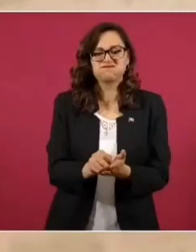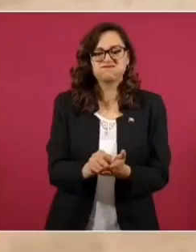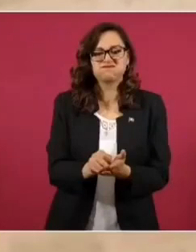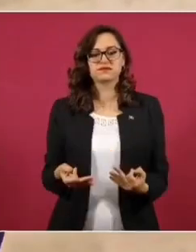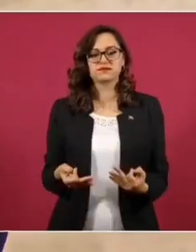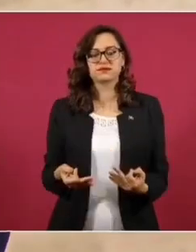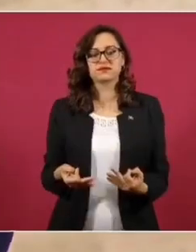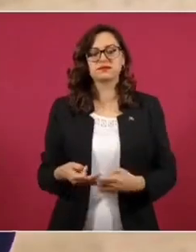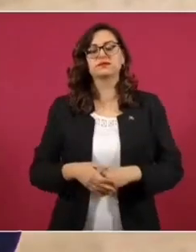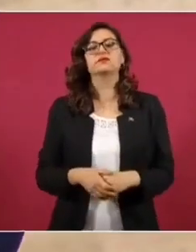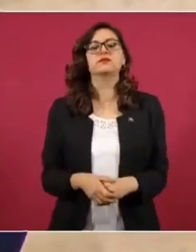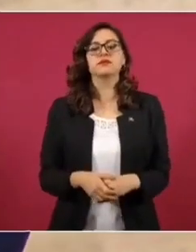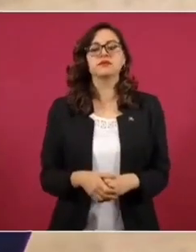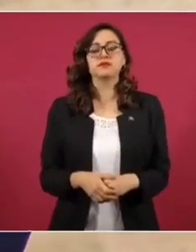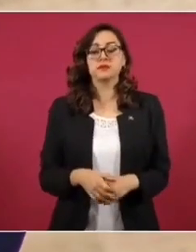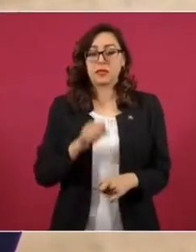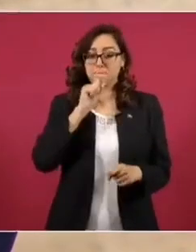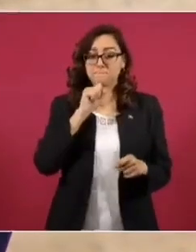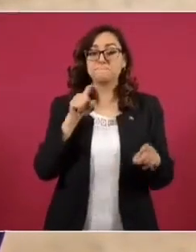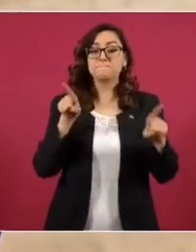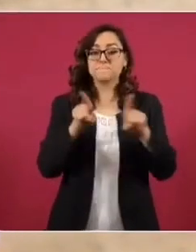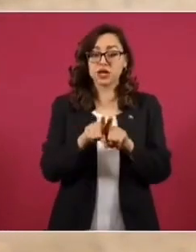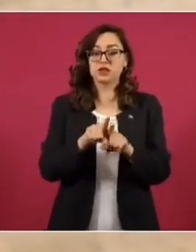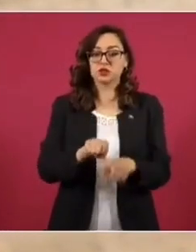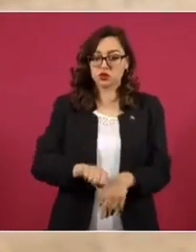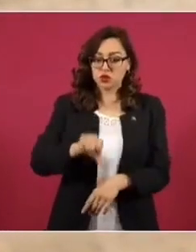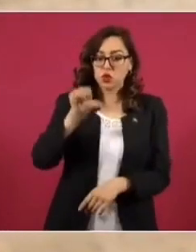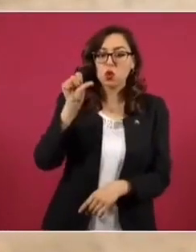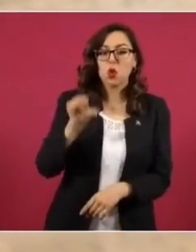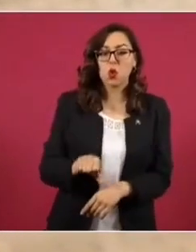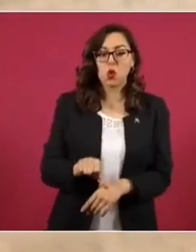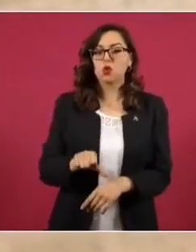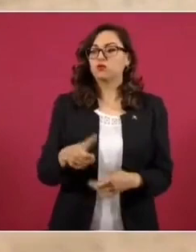también en ese acto cívico-militar